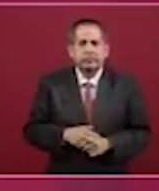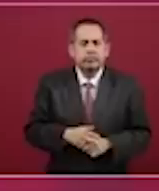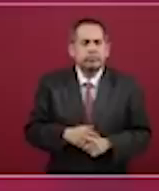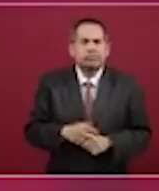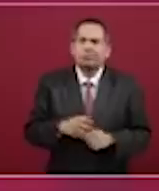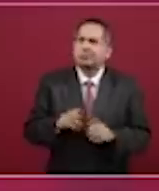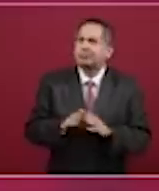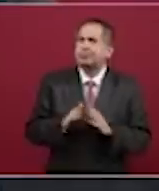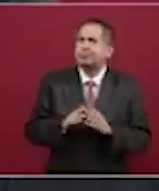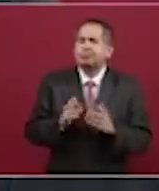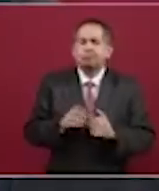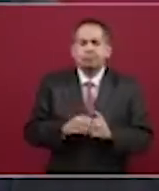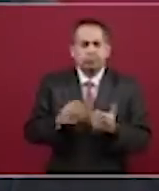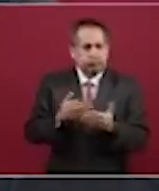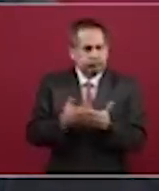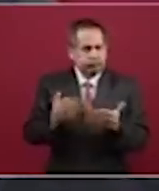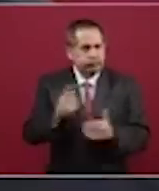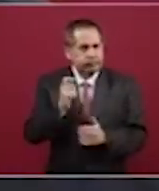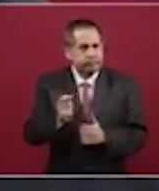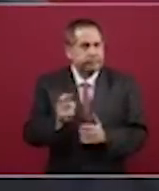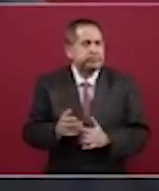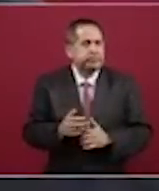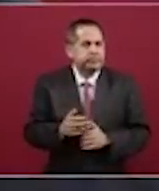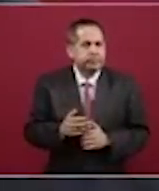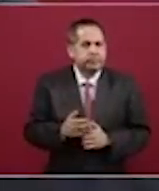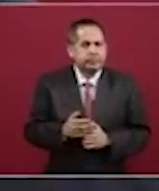se está ahora proponiendo